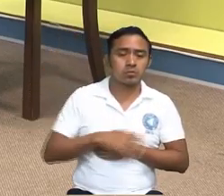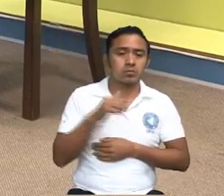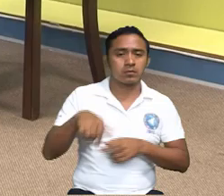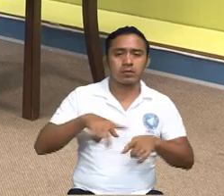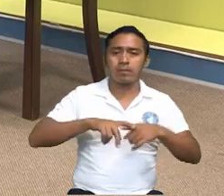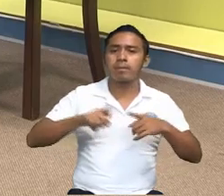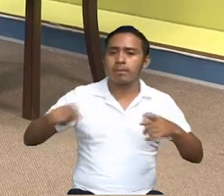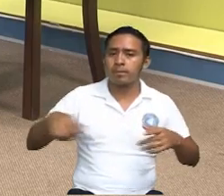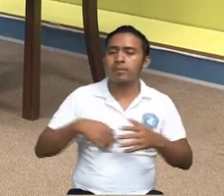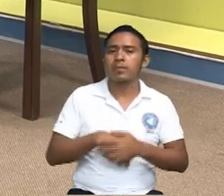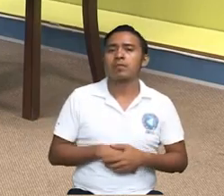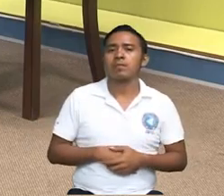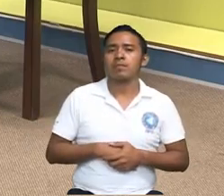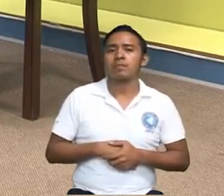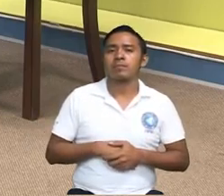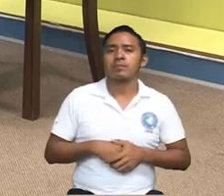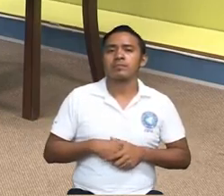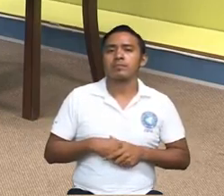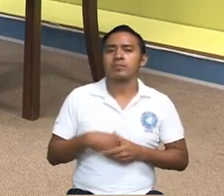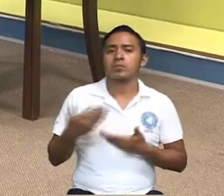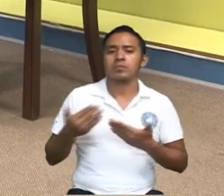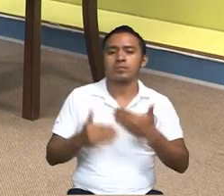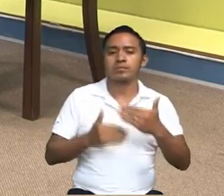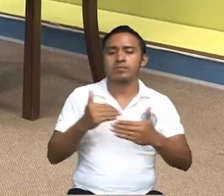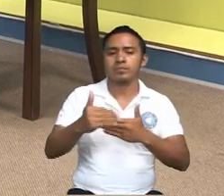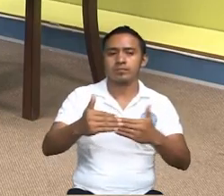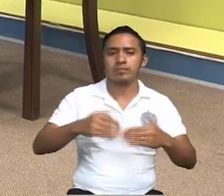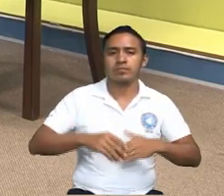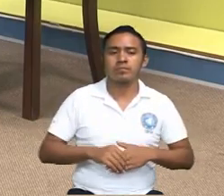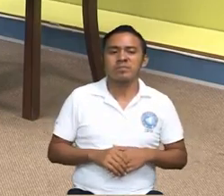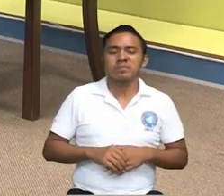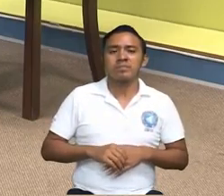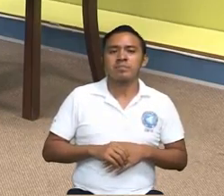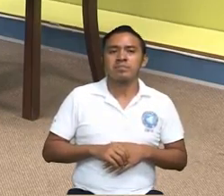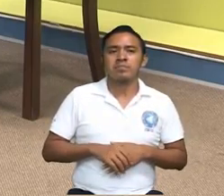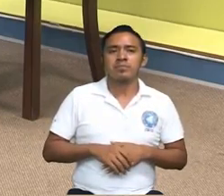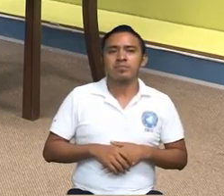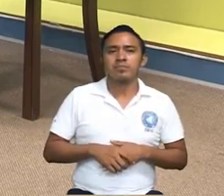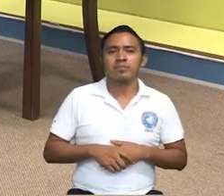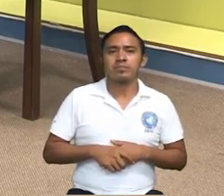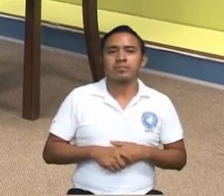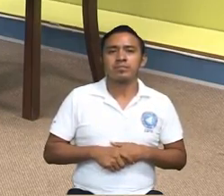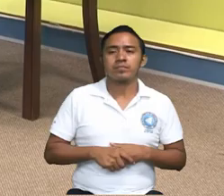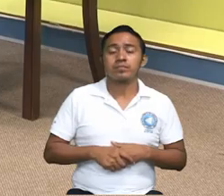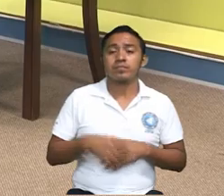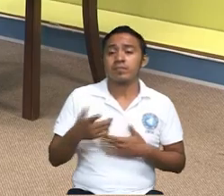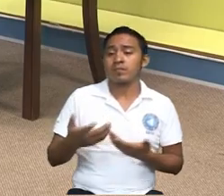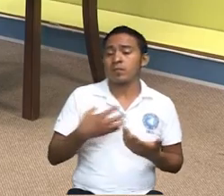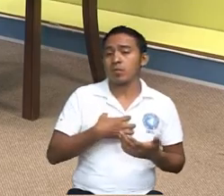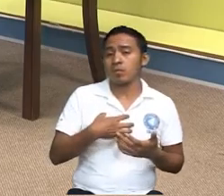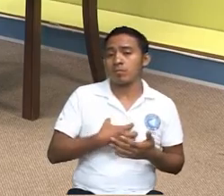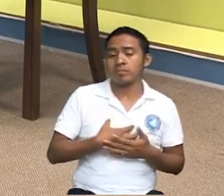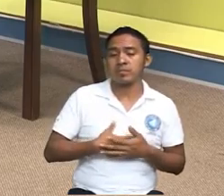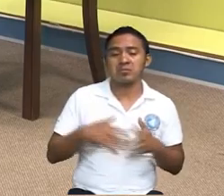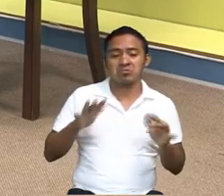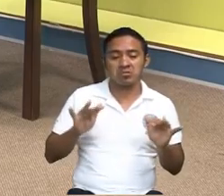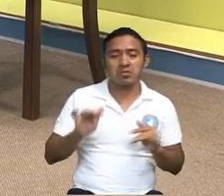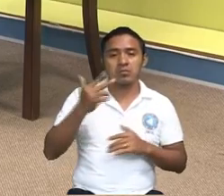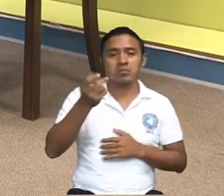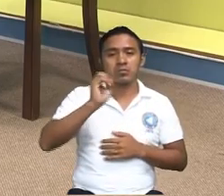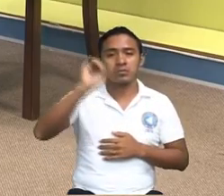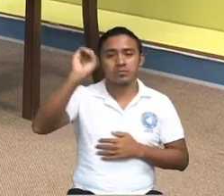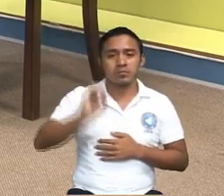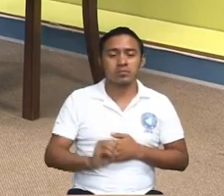pues estamos en julio todavía. ¿Cómo avanza esta jornada? Bueno, en el área nuestra, pues ya estamos un 80% de